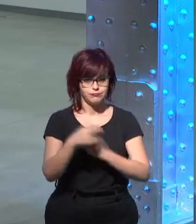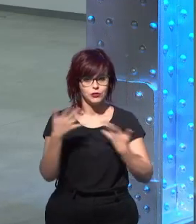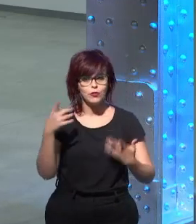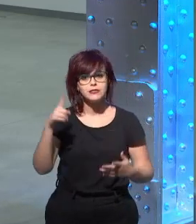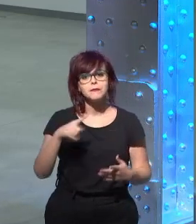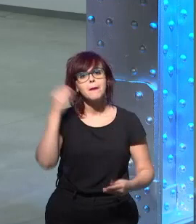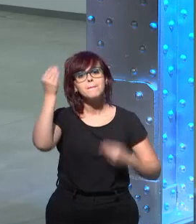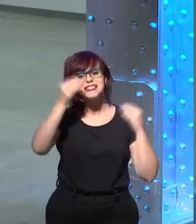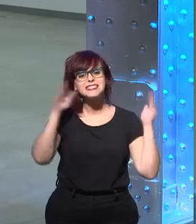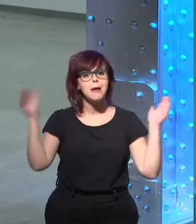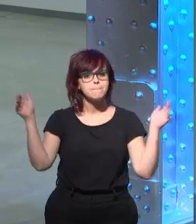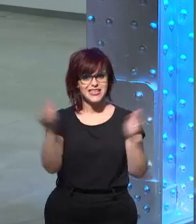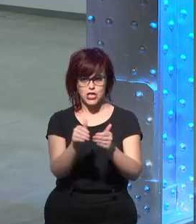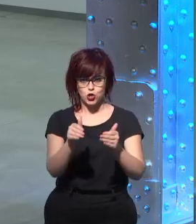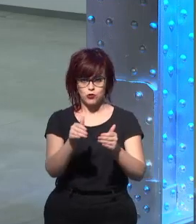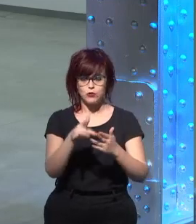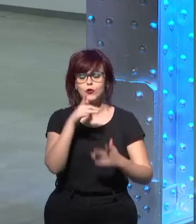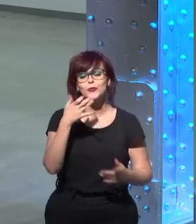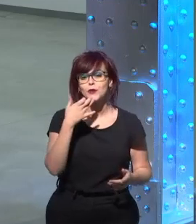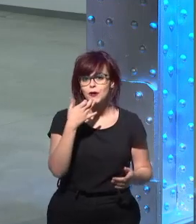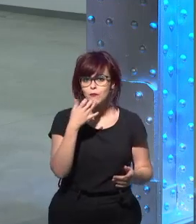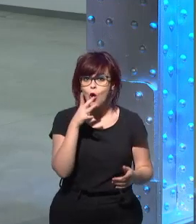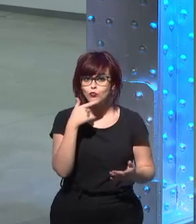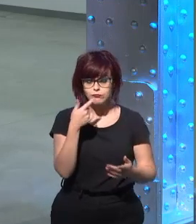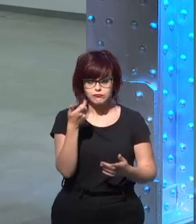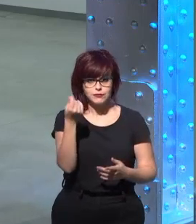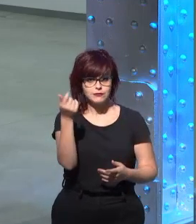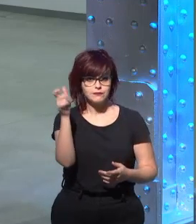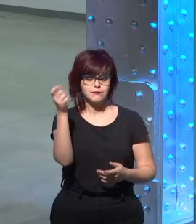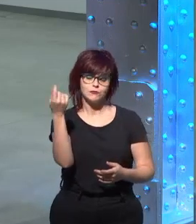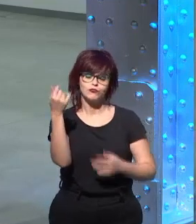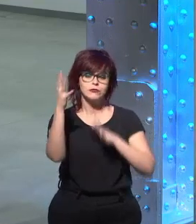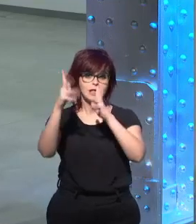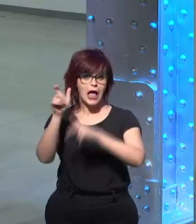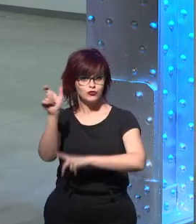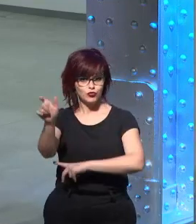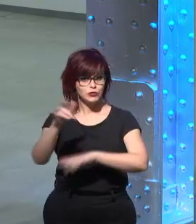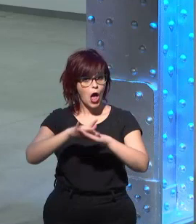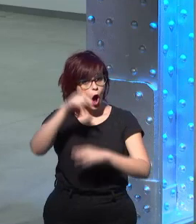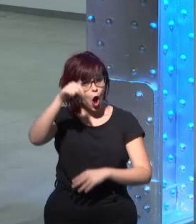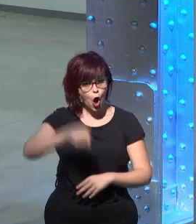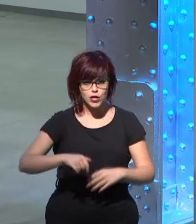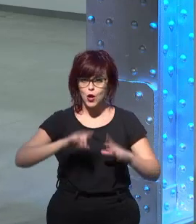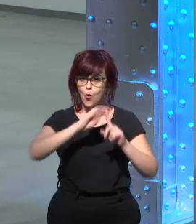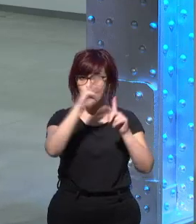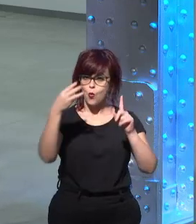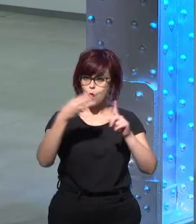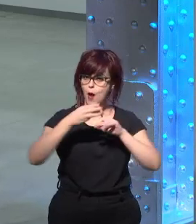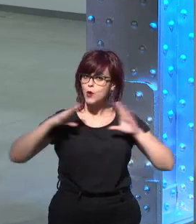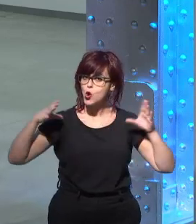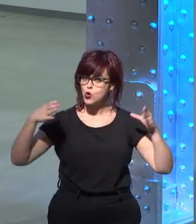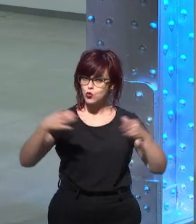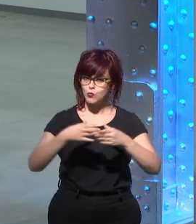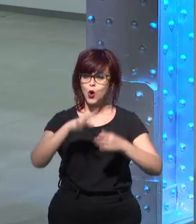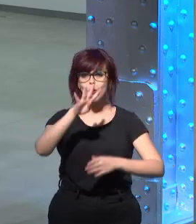Piensa en pequeño. Os doy un dato de hoy mismo. En las webs del grupo,